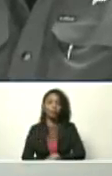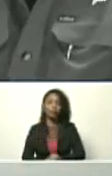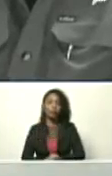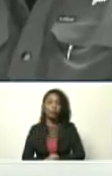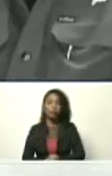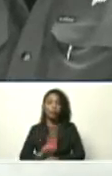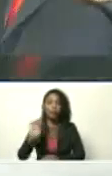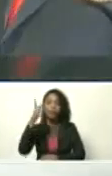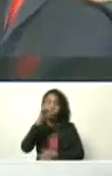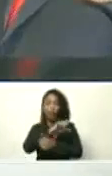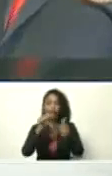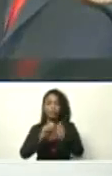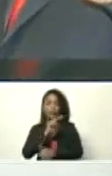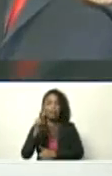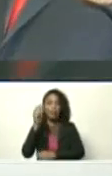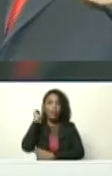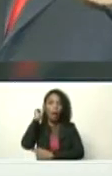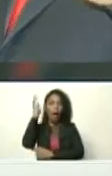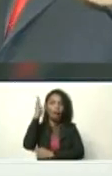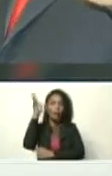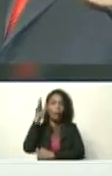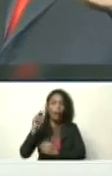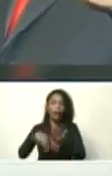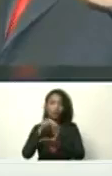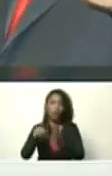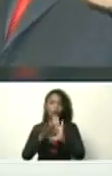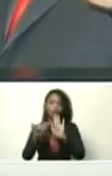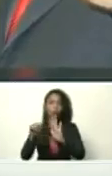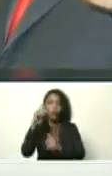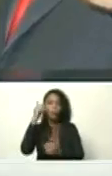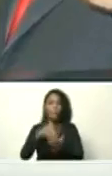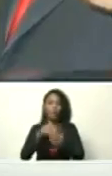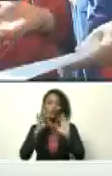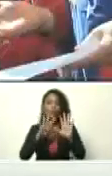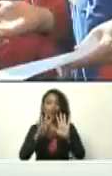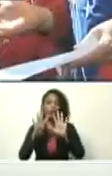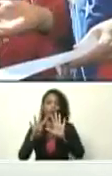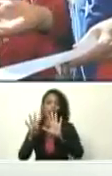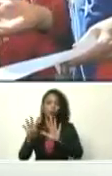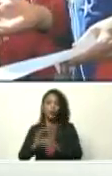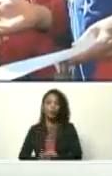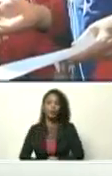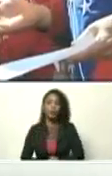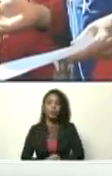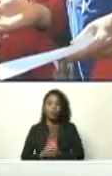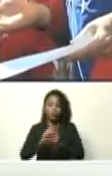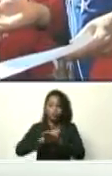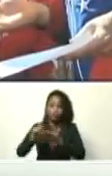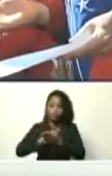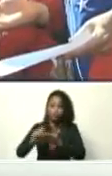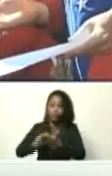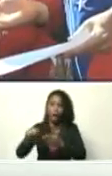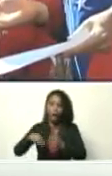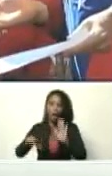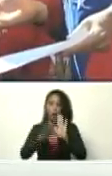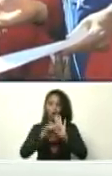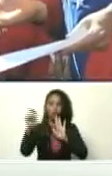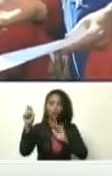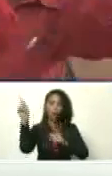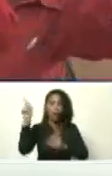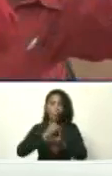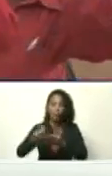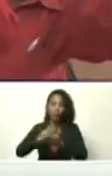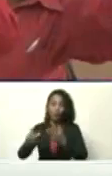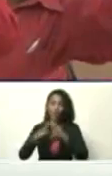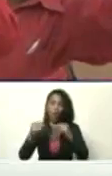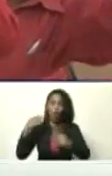segundo vicepresidente de la Asamblea Nacional Constituyente de 1999, que escribió esta constitución, fue corredactor de